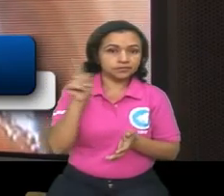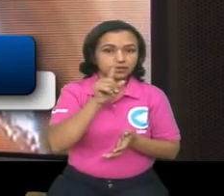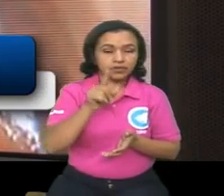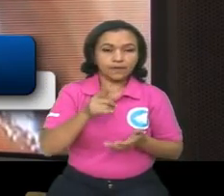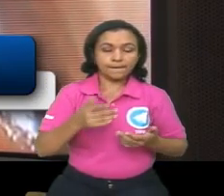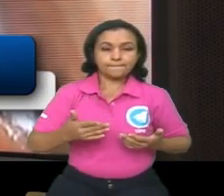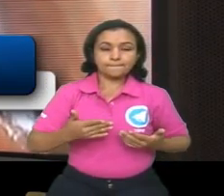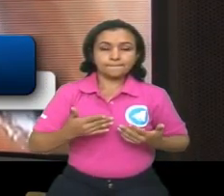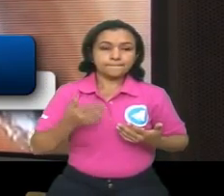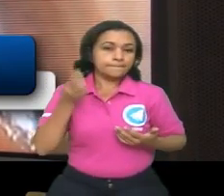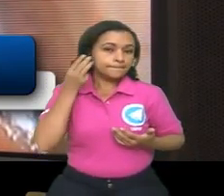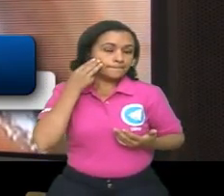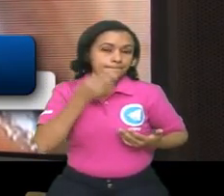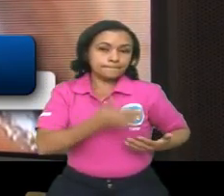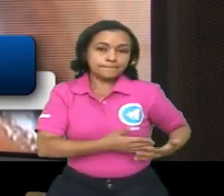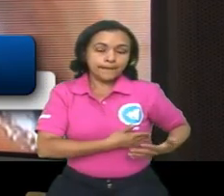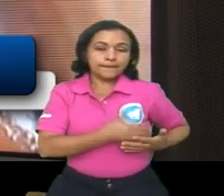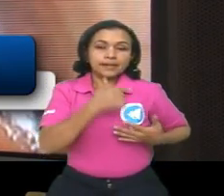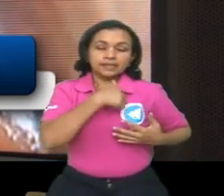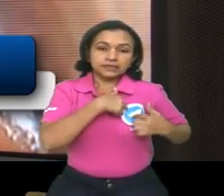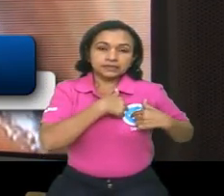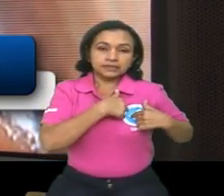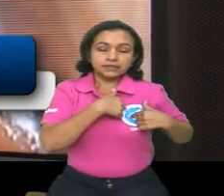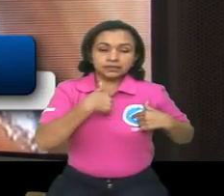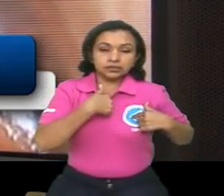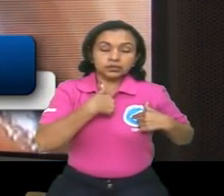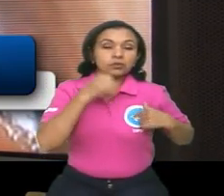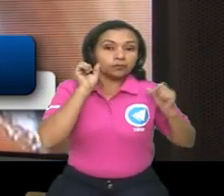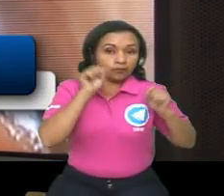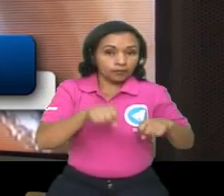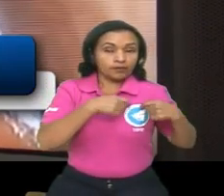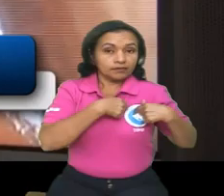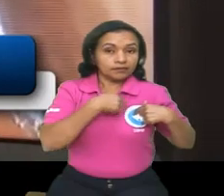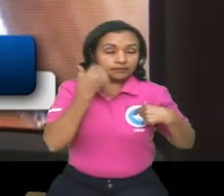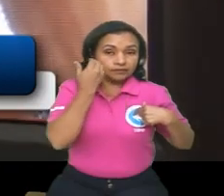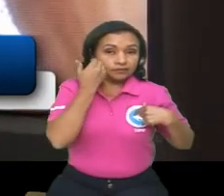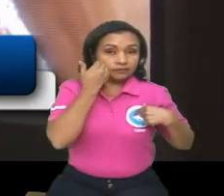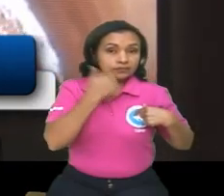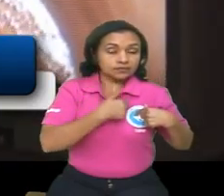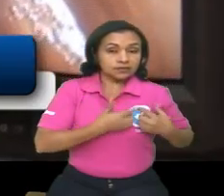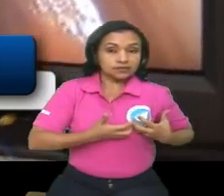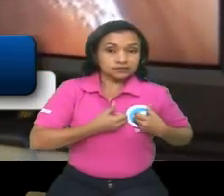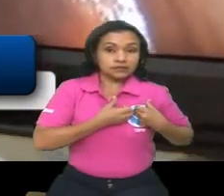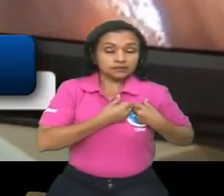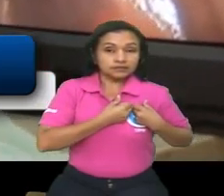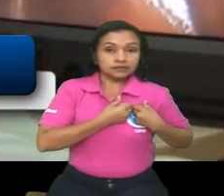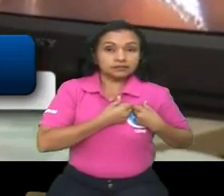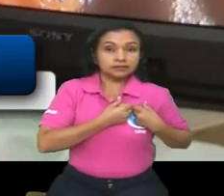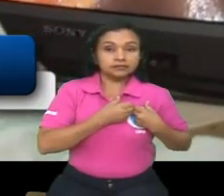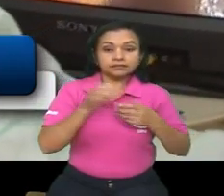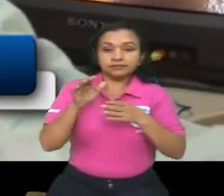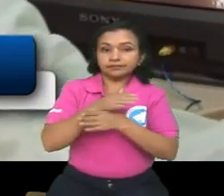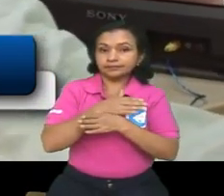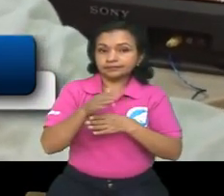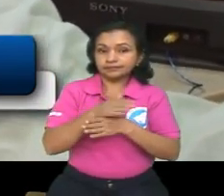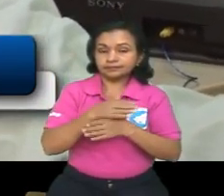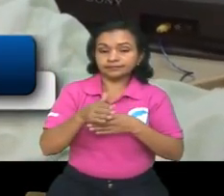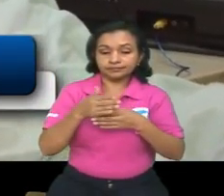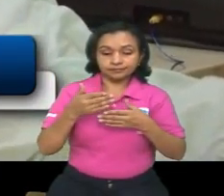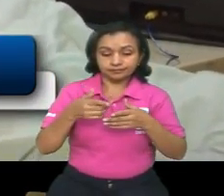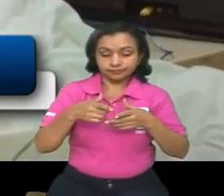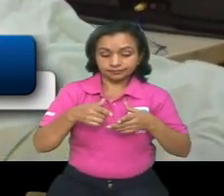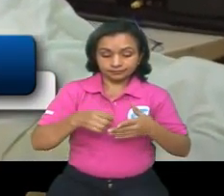la tía, la abuela tuvo cáncer de mama, yo tengo más riesgo, mayor riesgo de presentar un cáncer de mama. A diferencia de esto, el cáncer